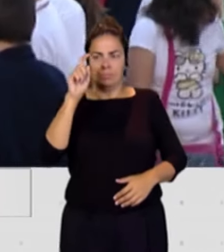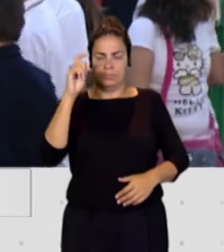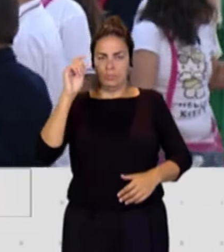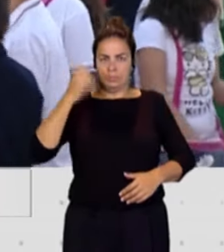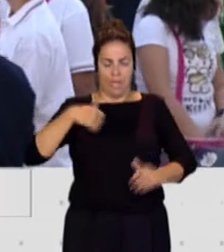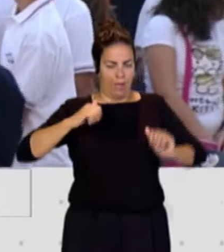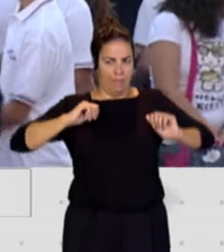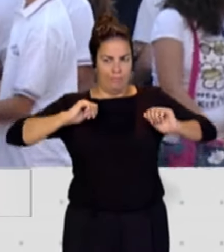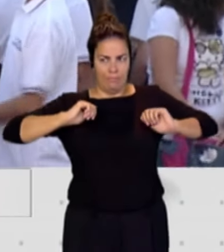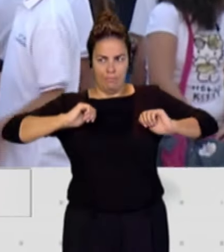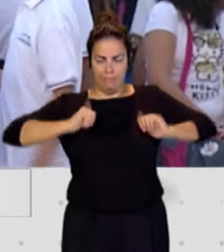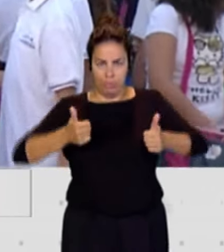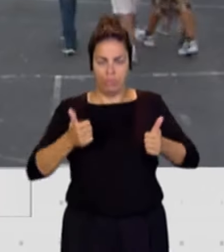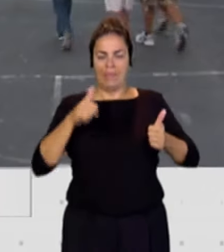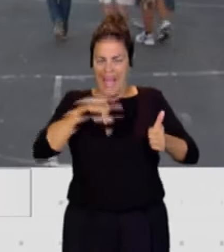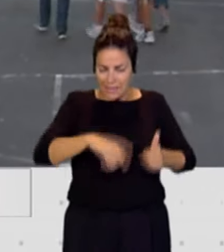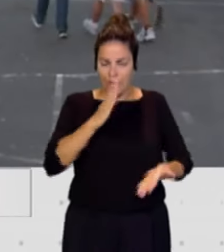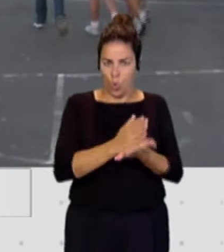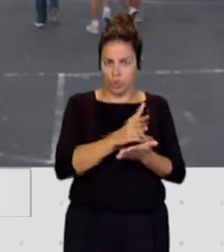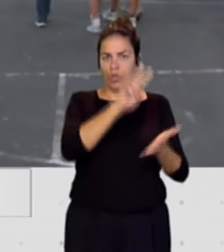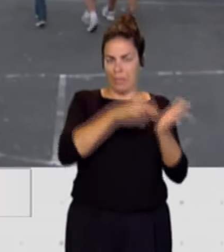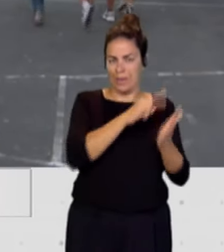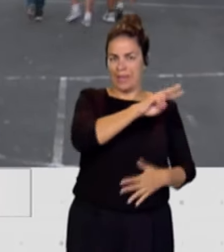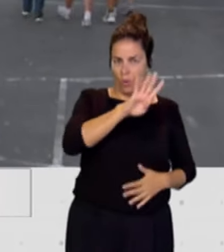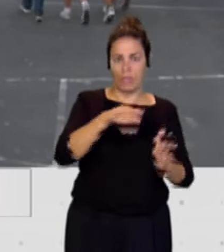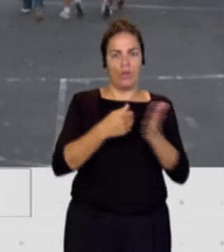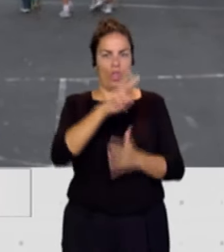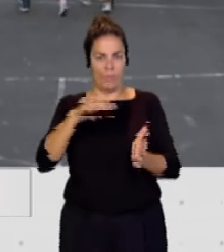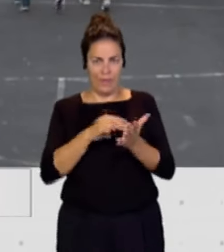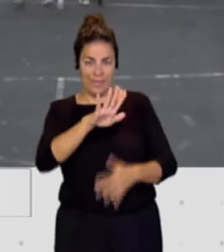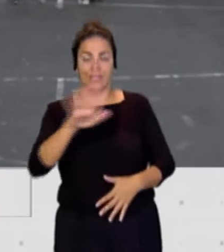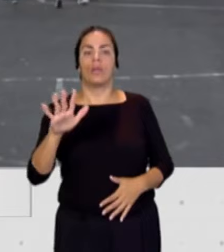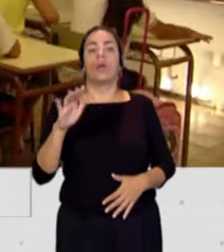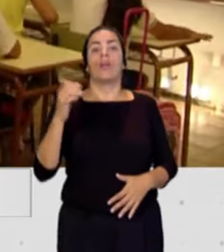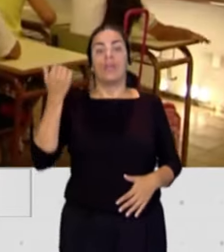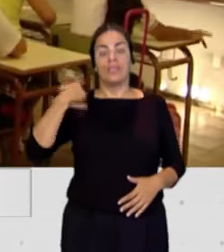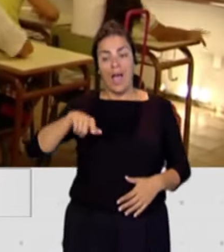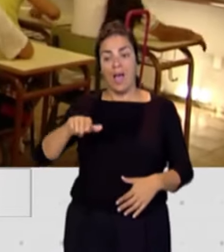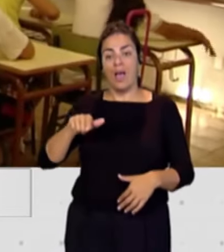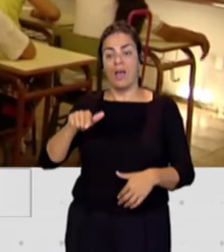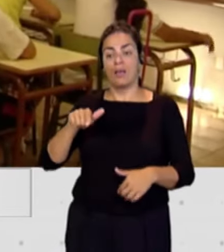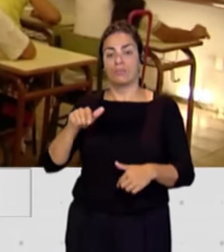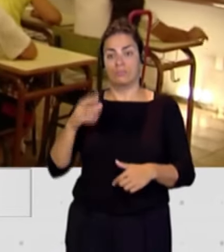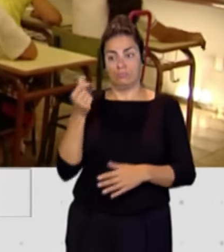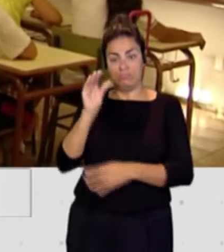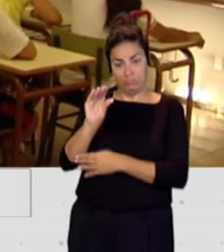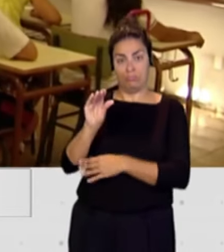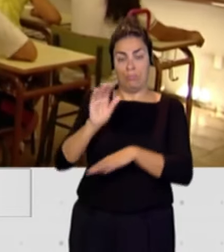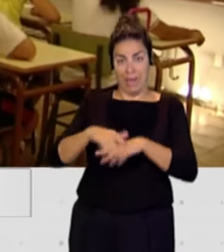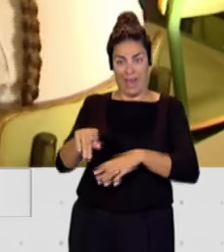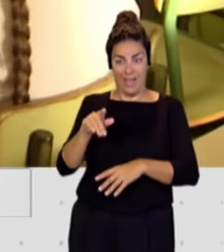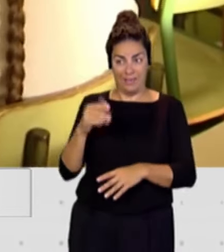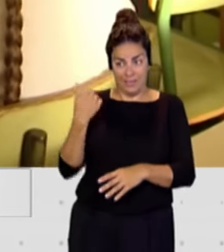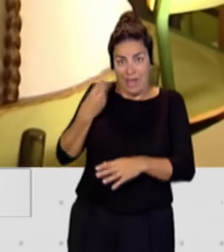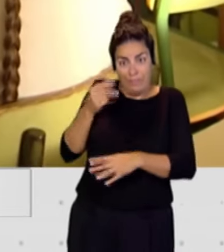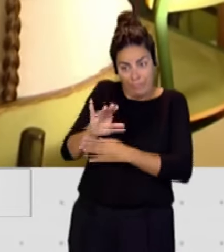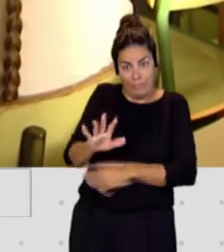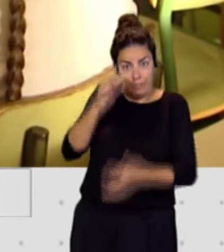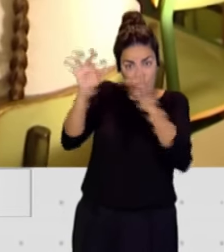25 hay ficha financiera para eso recogida en los presupuestos claro por eso se toma también la decisión Porque cuando uno tiene que tomar decisiones